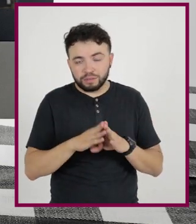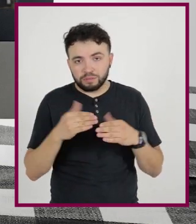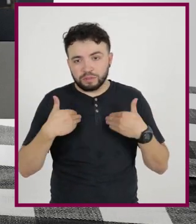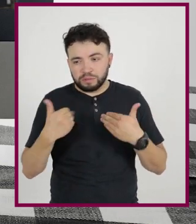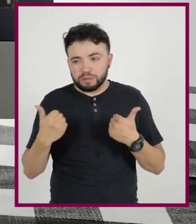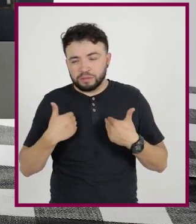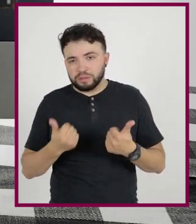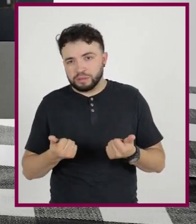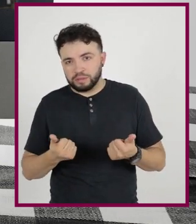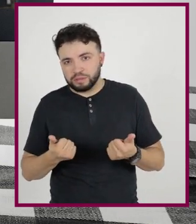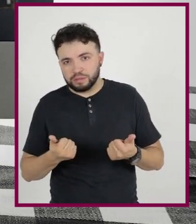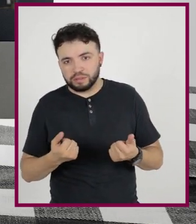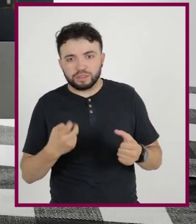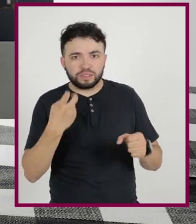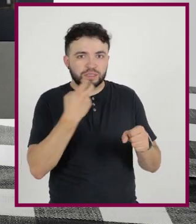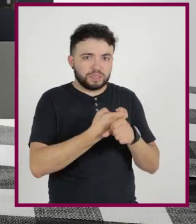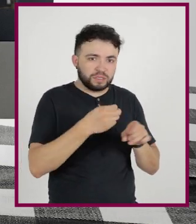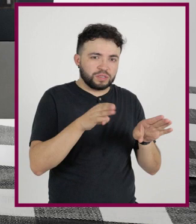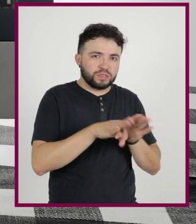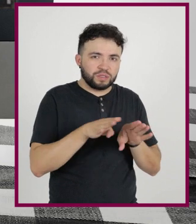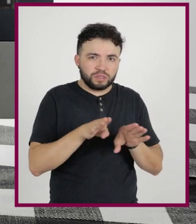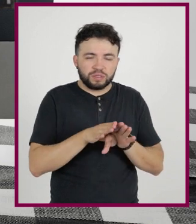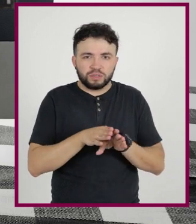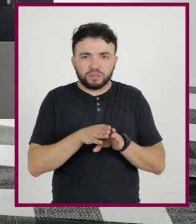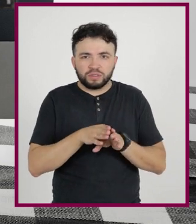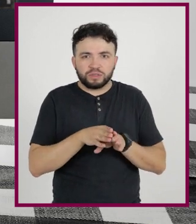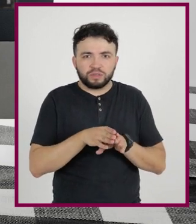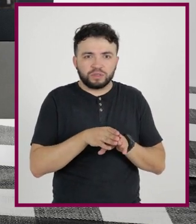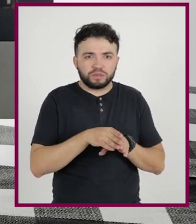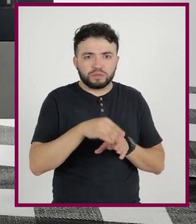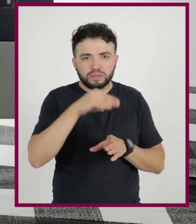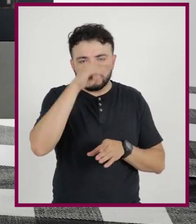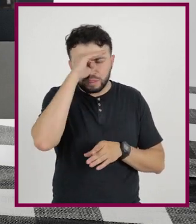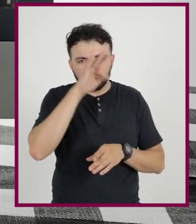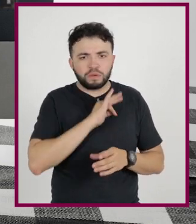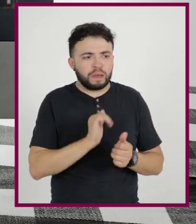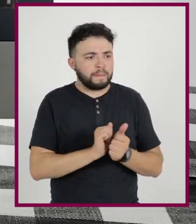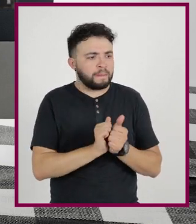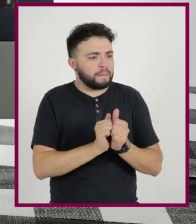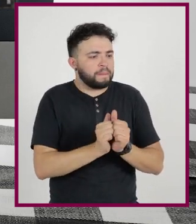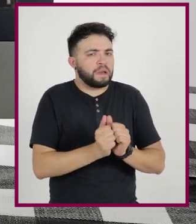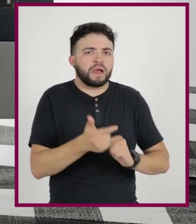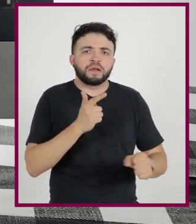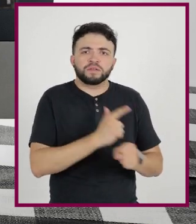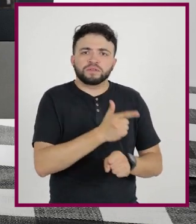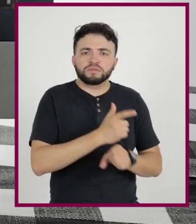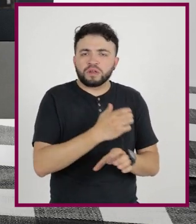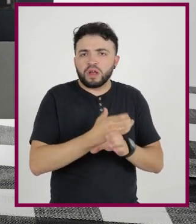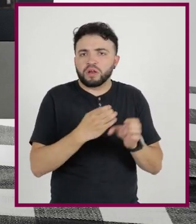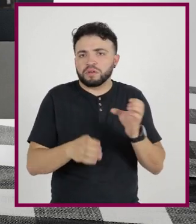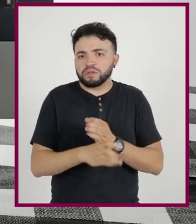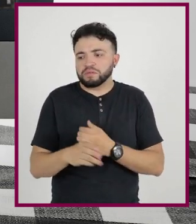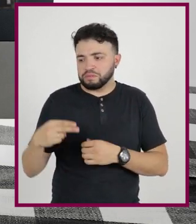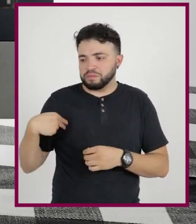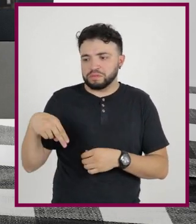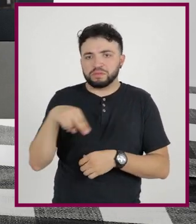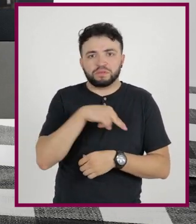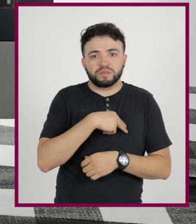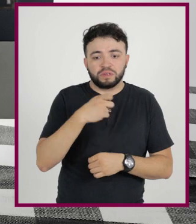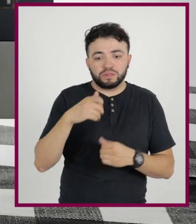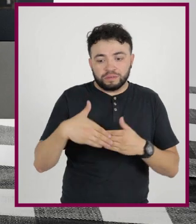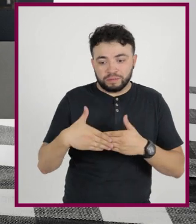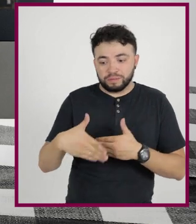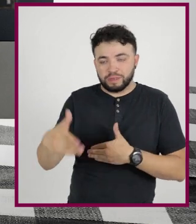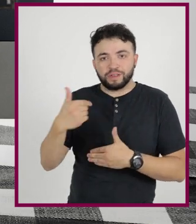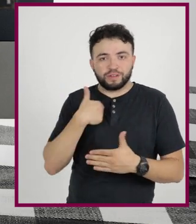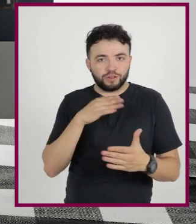comprensión o en ese análisis podemos también empezar a encontrar cosas de nosotros, ¿no?